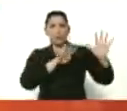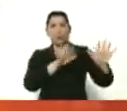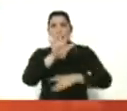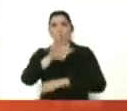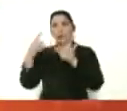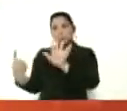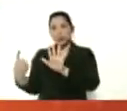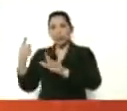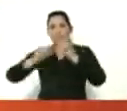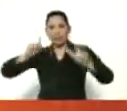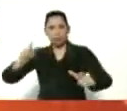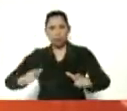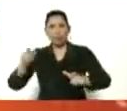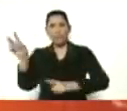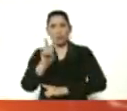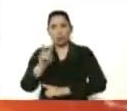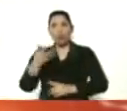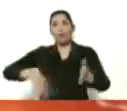11.956 compatriotas.